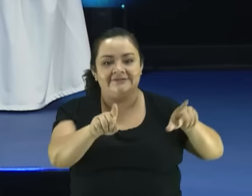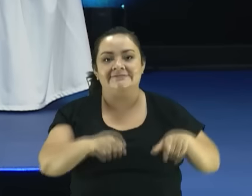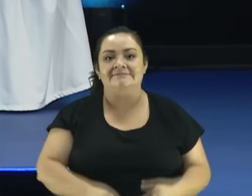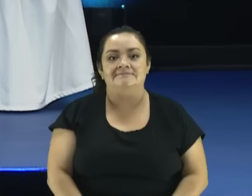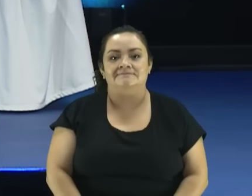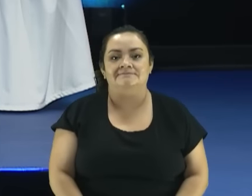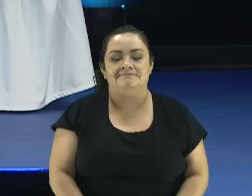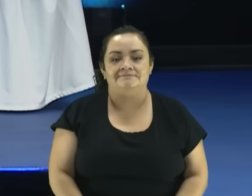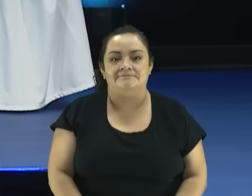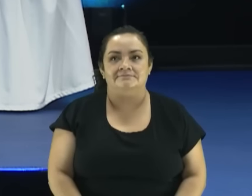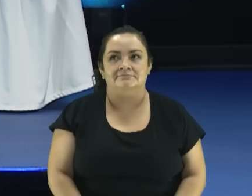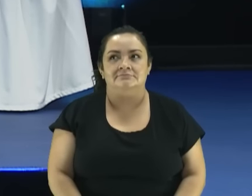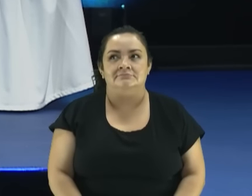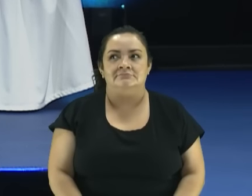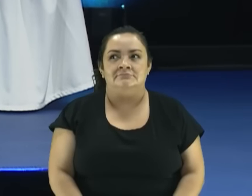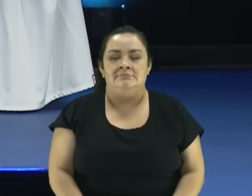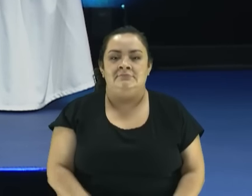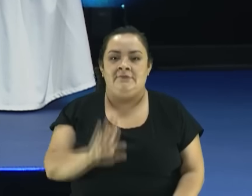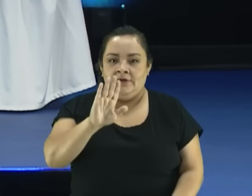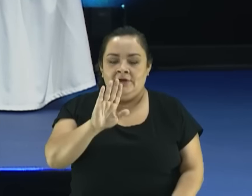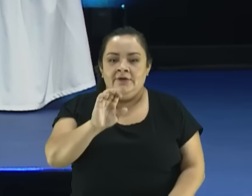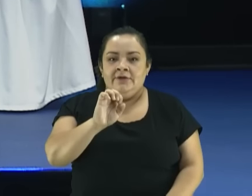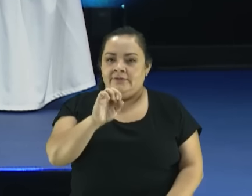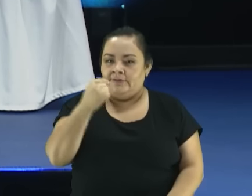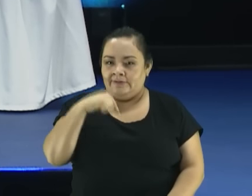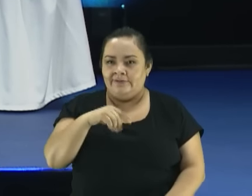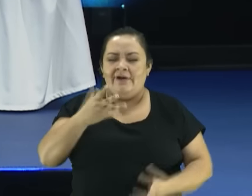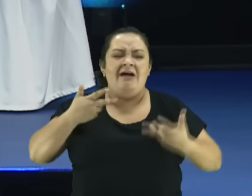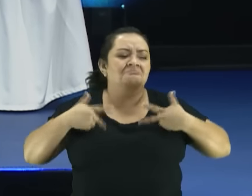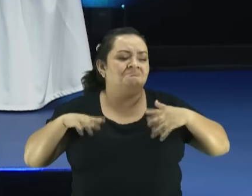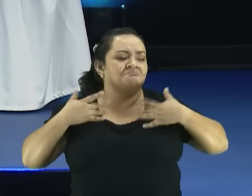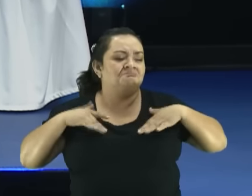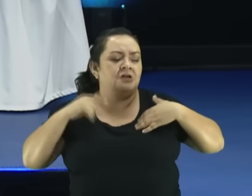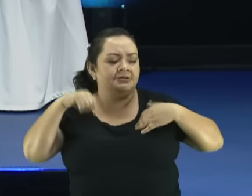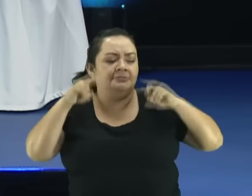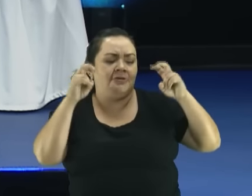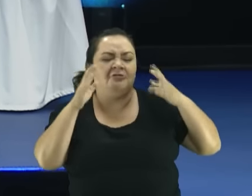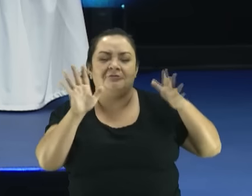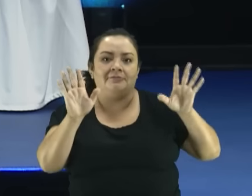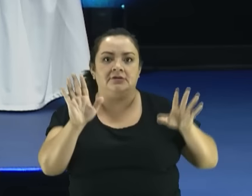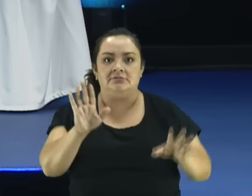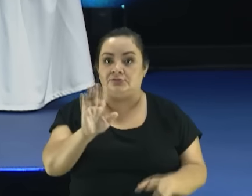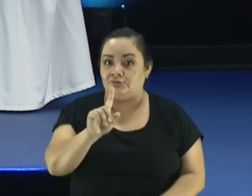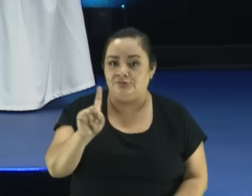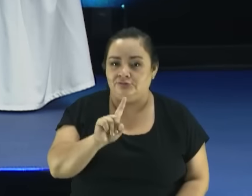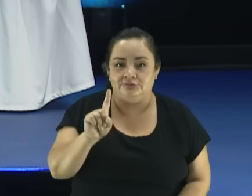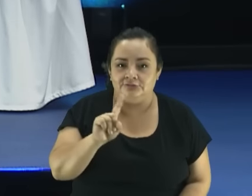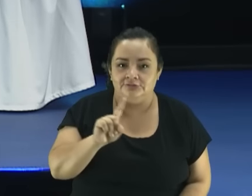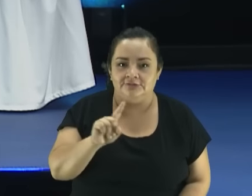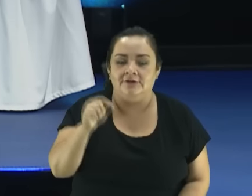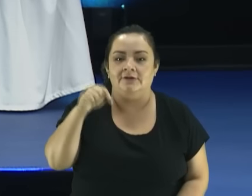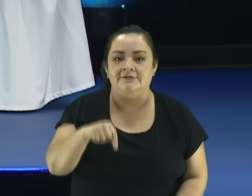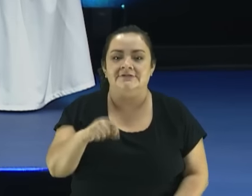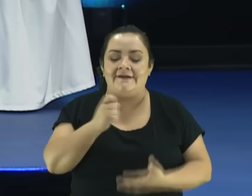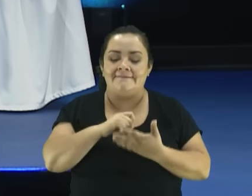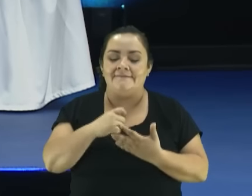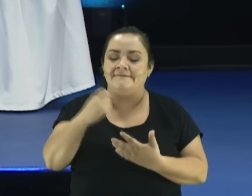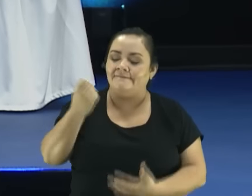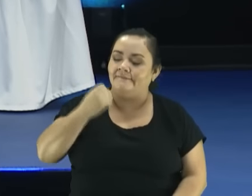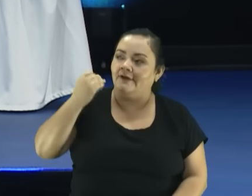amigo no me tome demasiado liviano lo que he escuchado el día de hoy Porque es palabra digna y fiel de